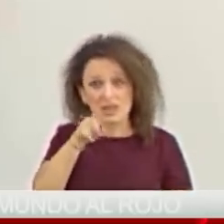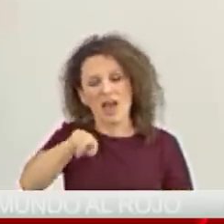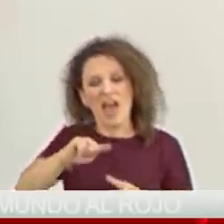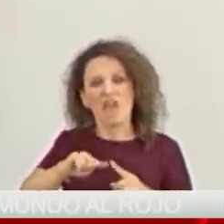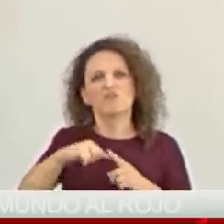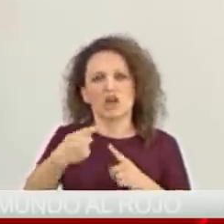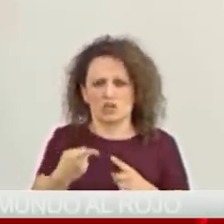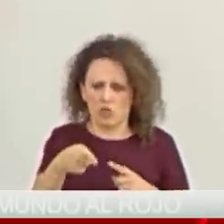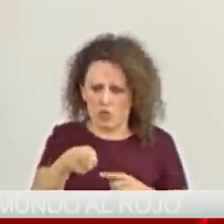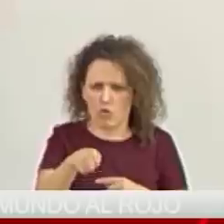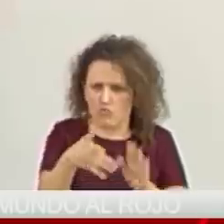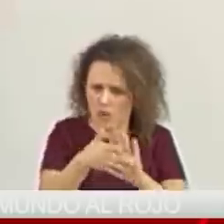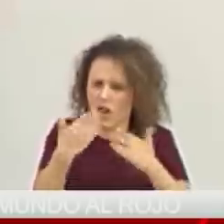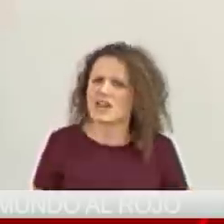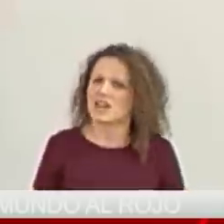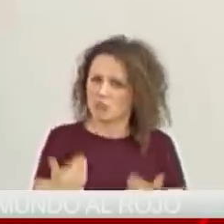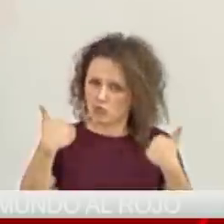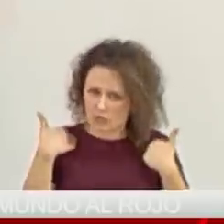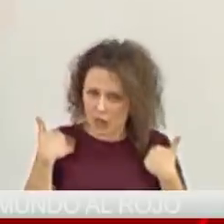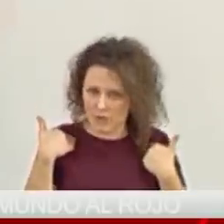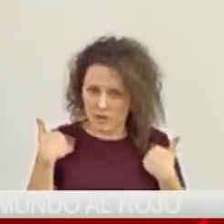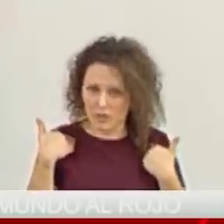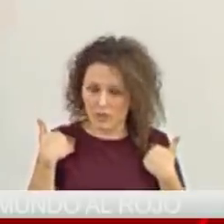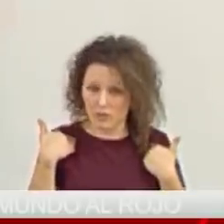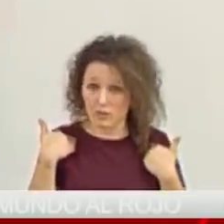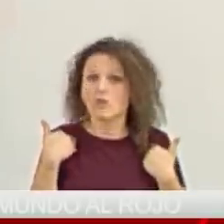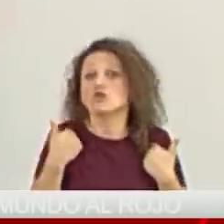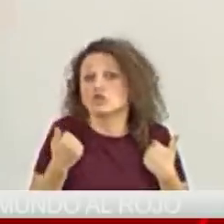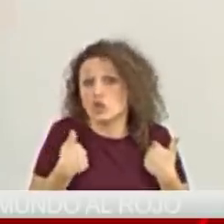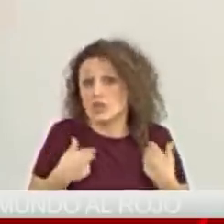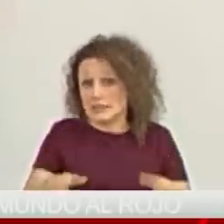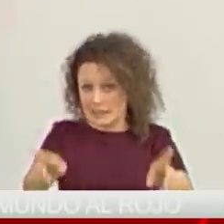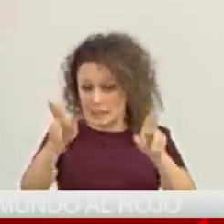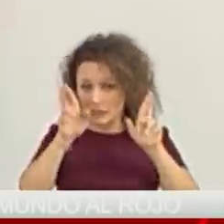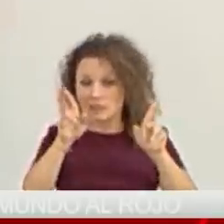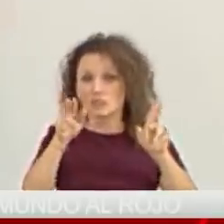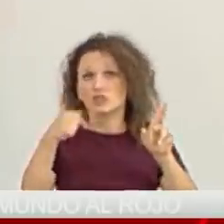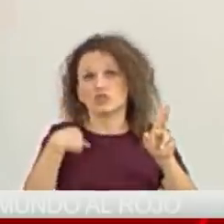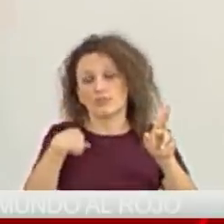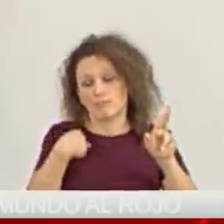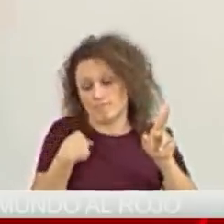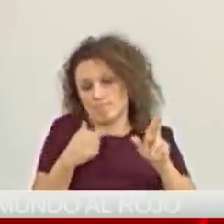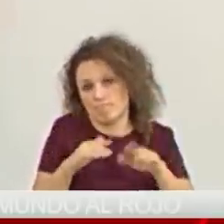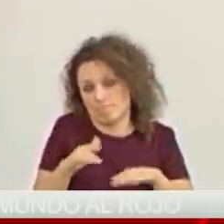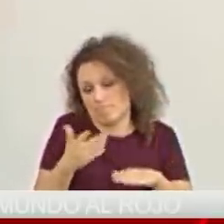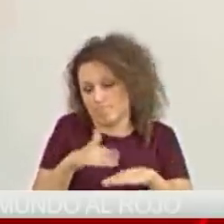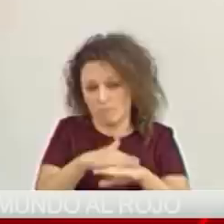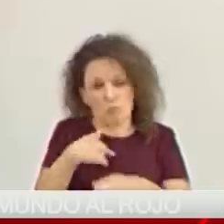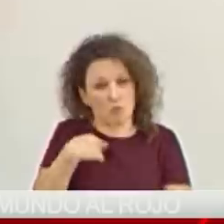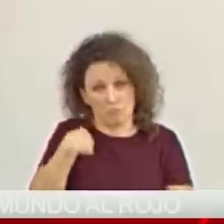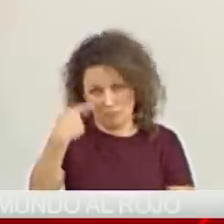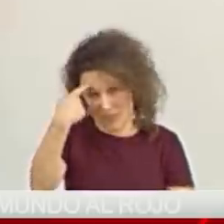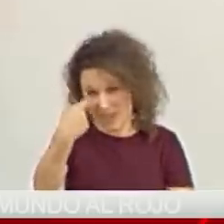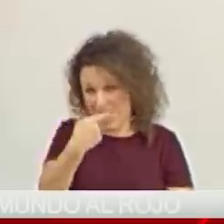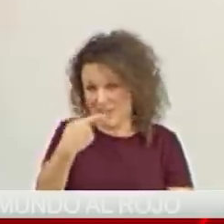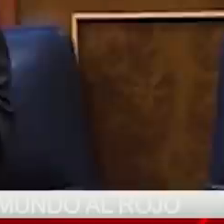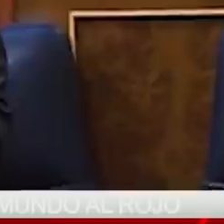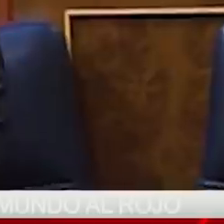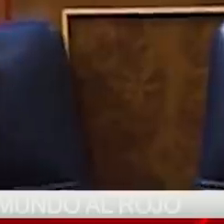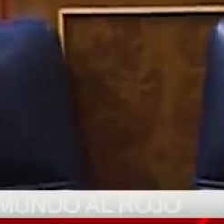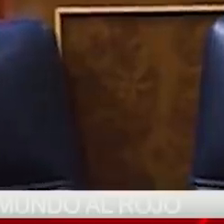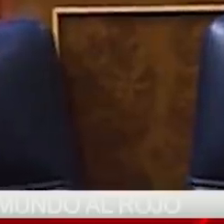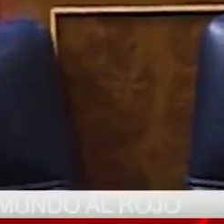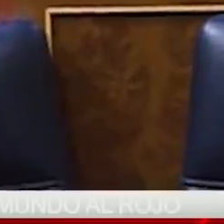quien hizo la filtración porque hay que pensar que lo hizo el que hace el informe